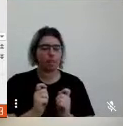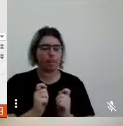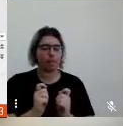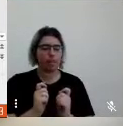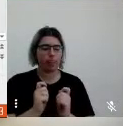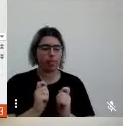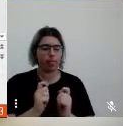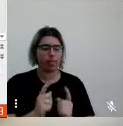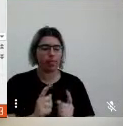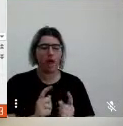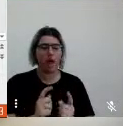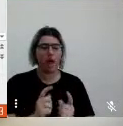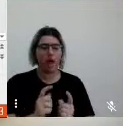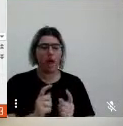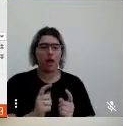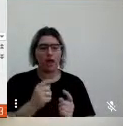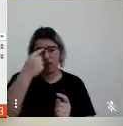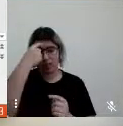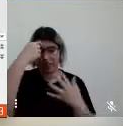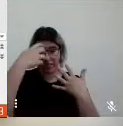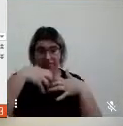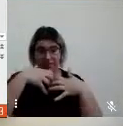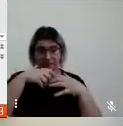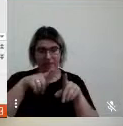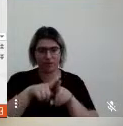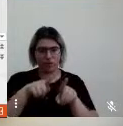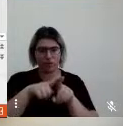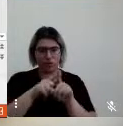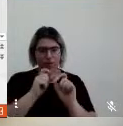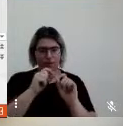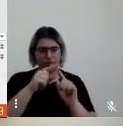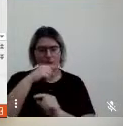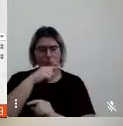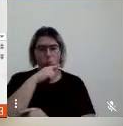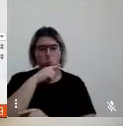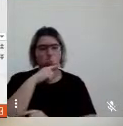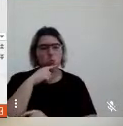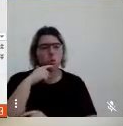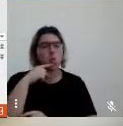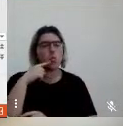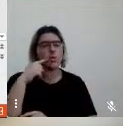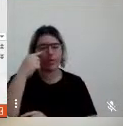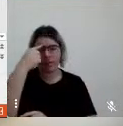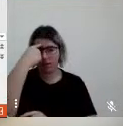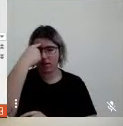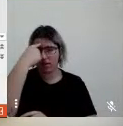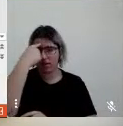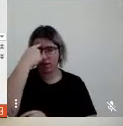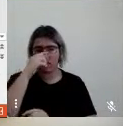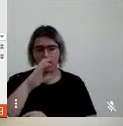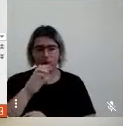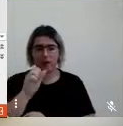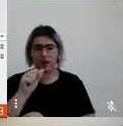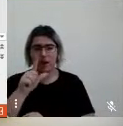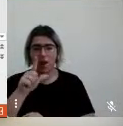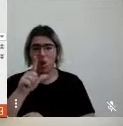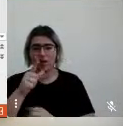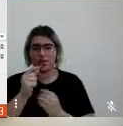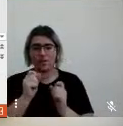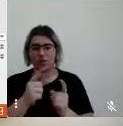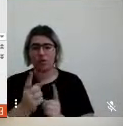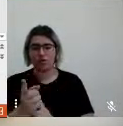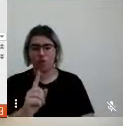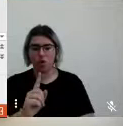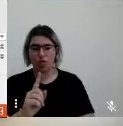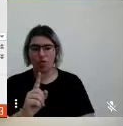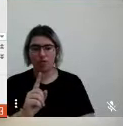al final a nuestro cerebro como un dulzor al alimento, pero no aporta calorías y que va a hacer que esa